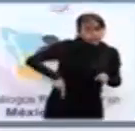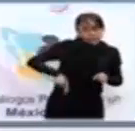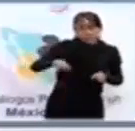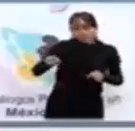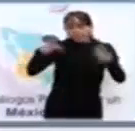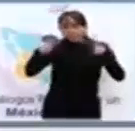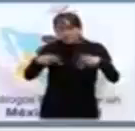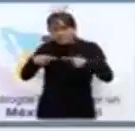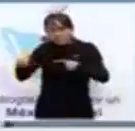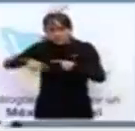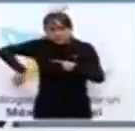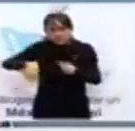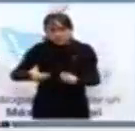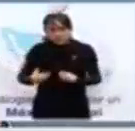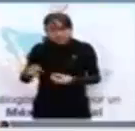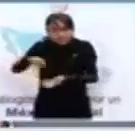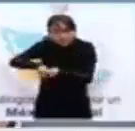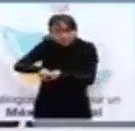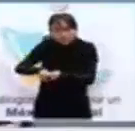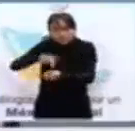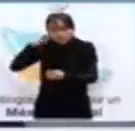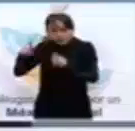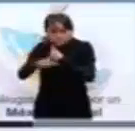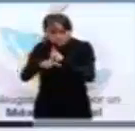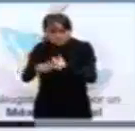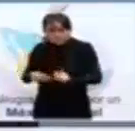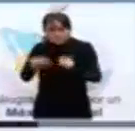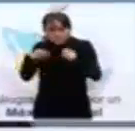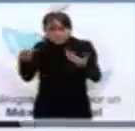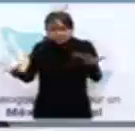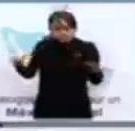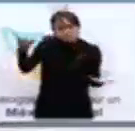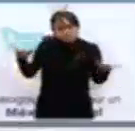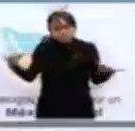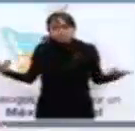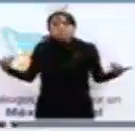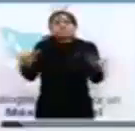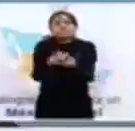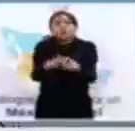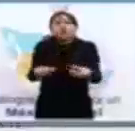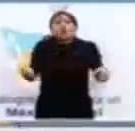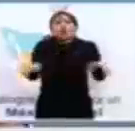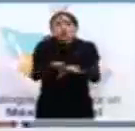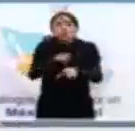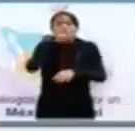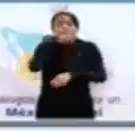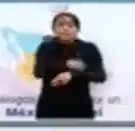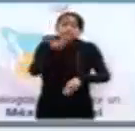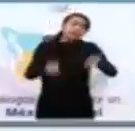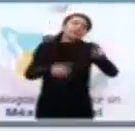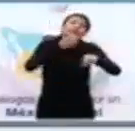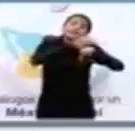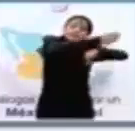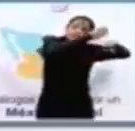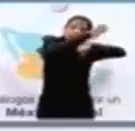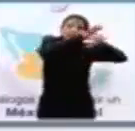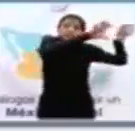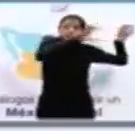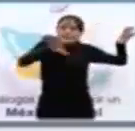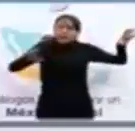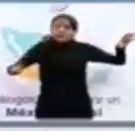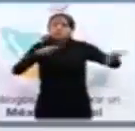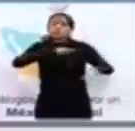civil, la concurrencia entre el nivel federal, el nivel regional, el nivel estatal, el nivel